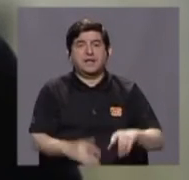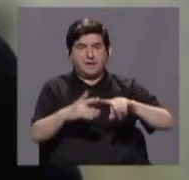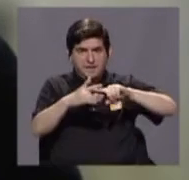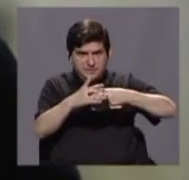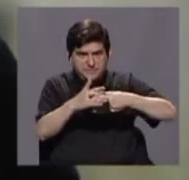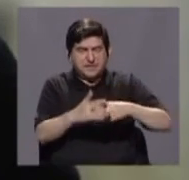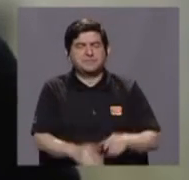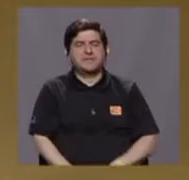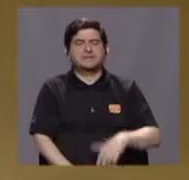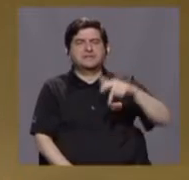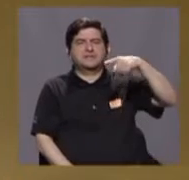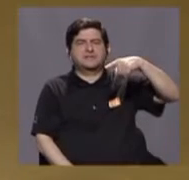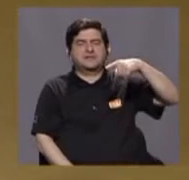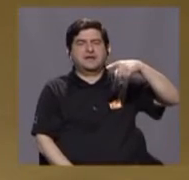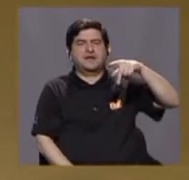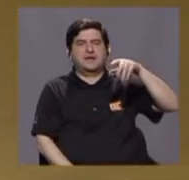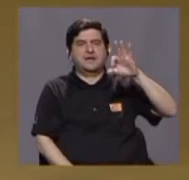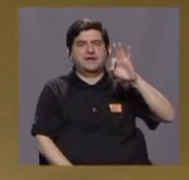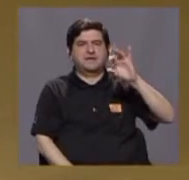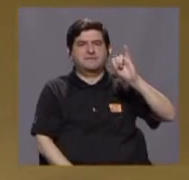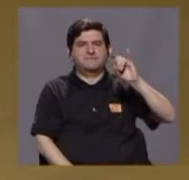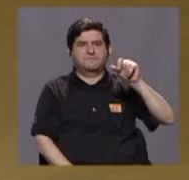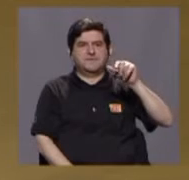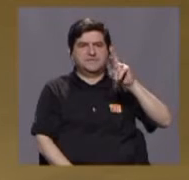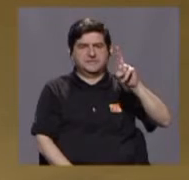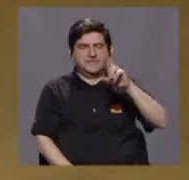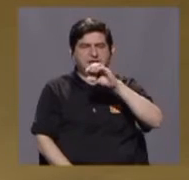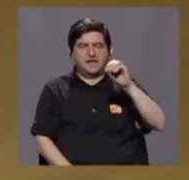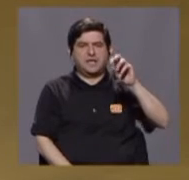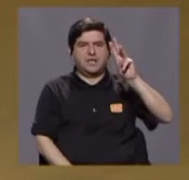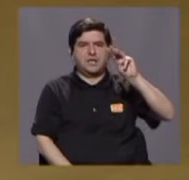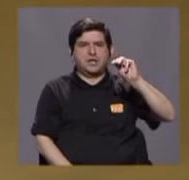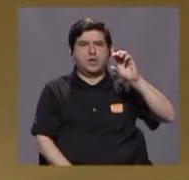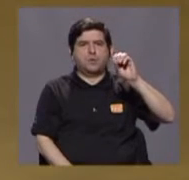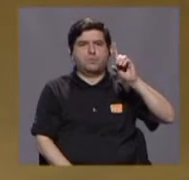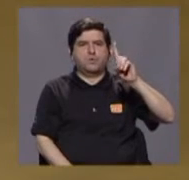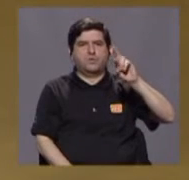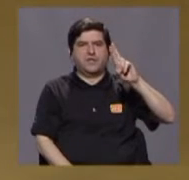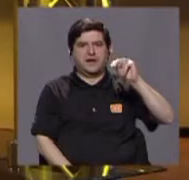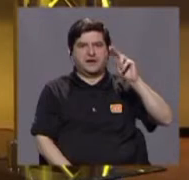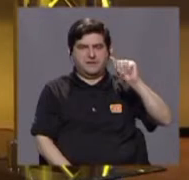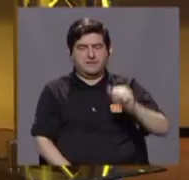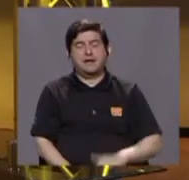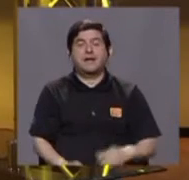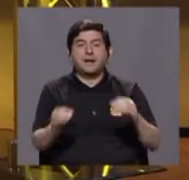y Moderna. A los más jóvenes de nuestra edad, Juan,